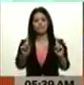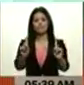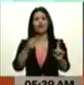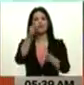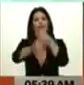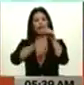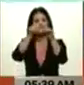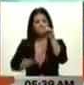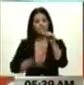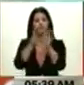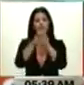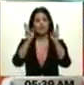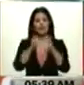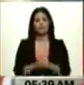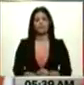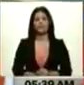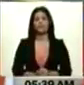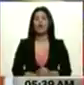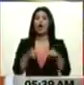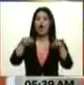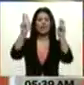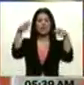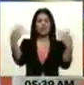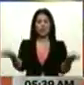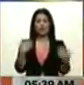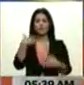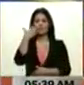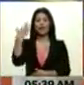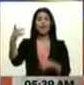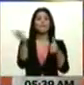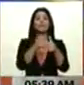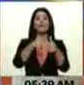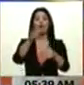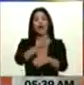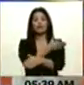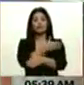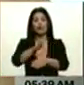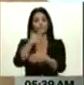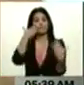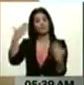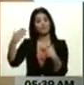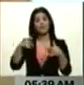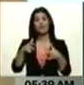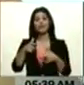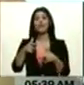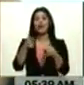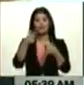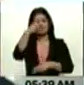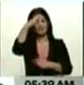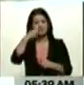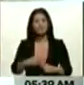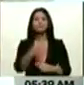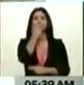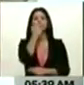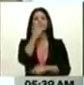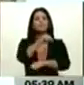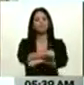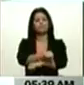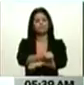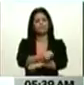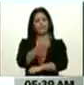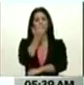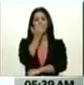qué. ¿De qué vamos a hablar hoy? Mira, primero que nada, arrancamos con esto, el venerable José Gregorio Hernández, Luis Solórzano. Este es el disco que nos llegó el día